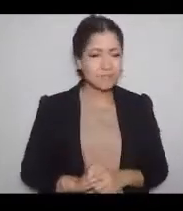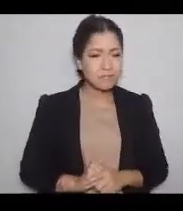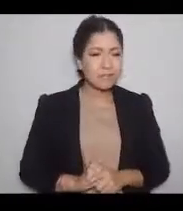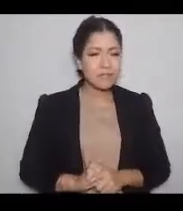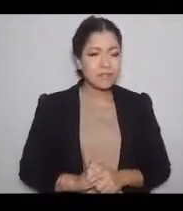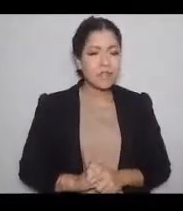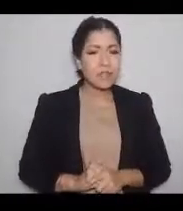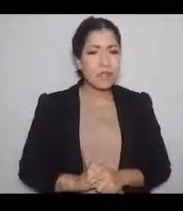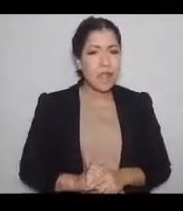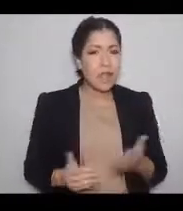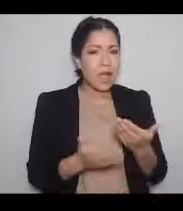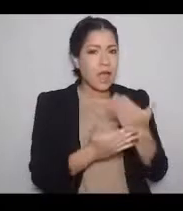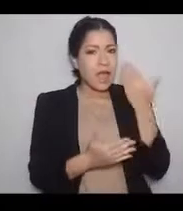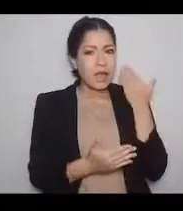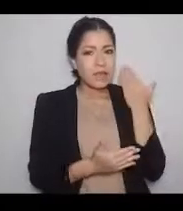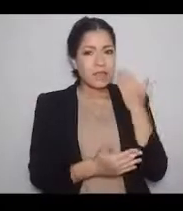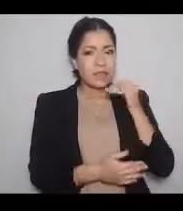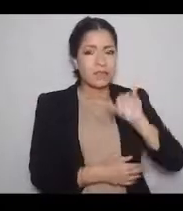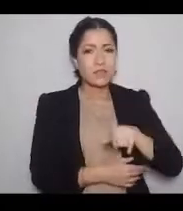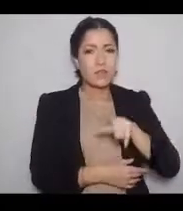Hace mucho Julio te dirigió en cambio.